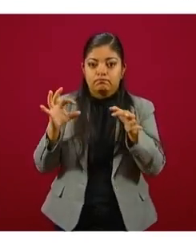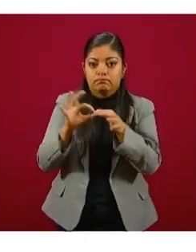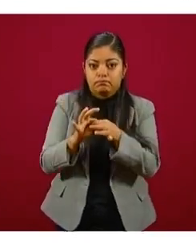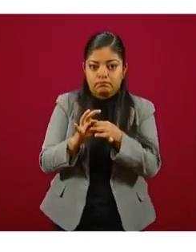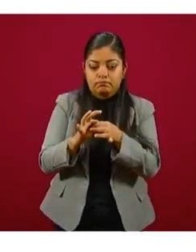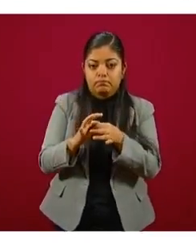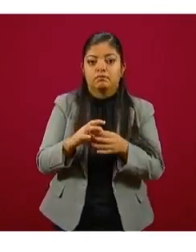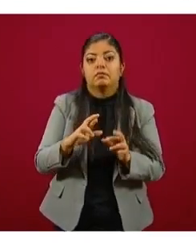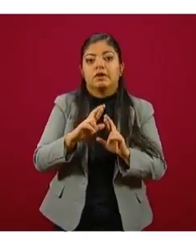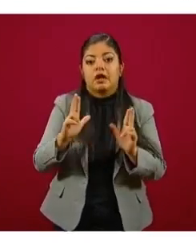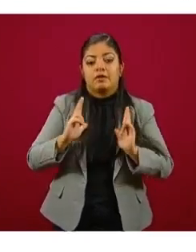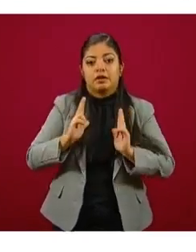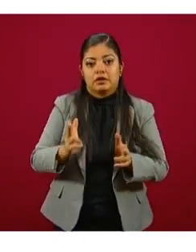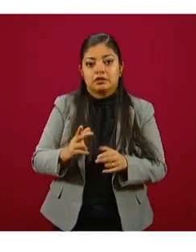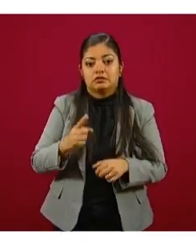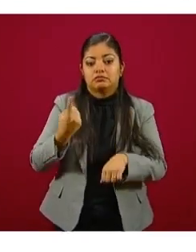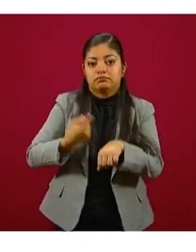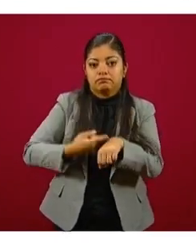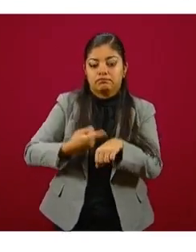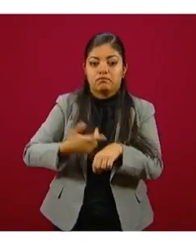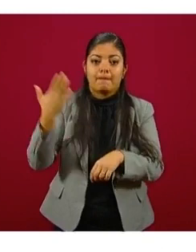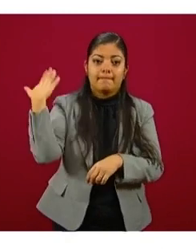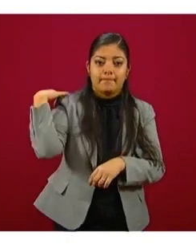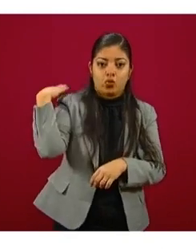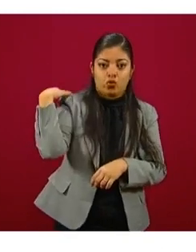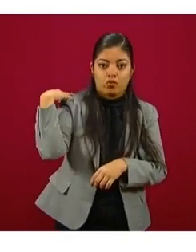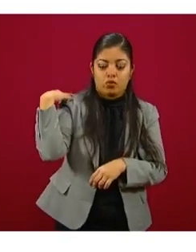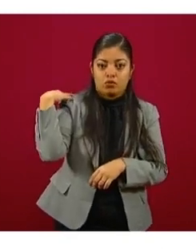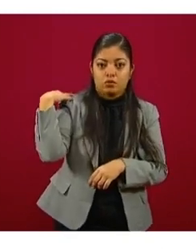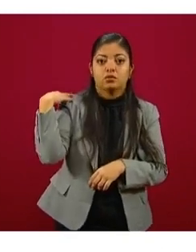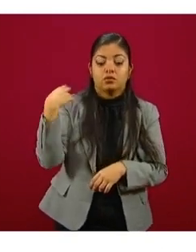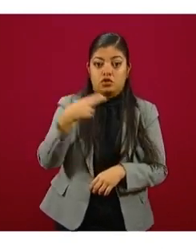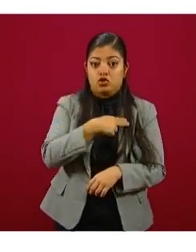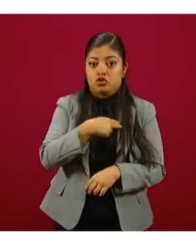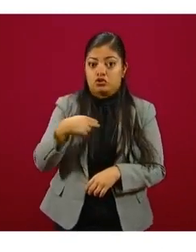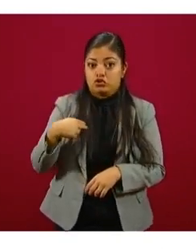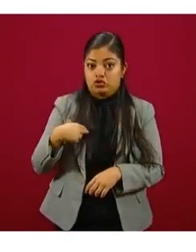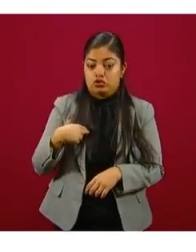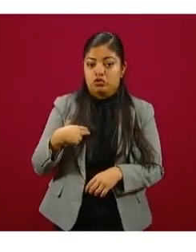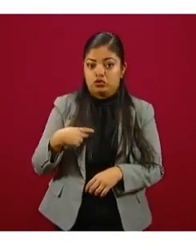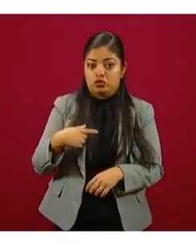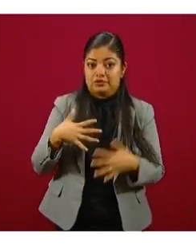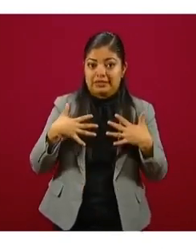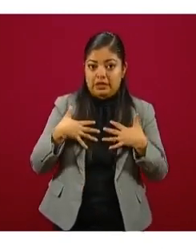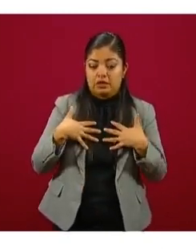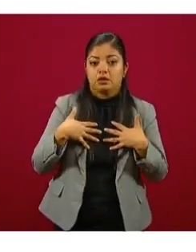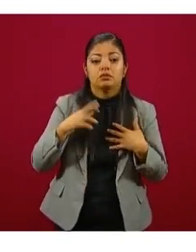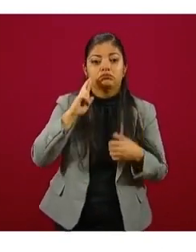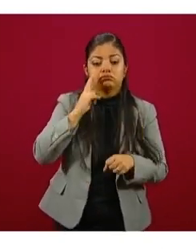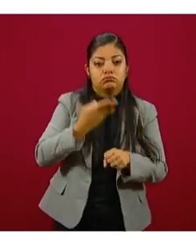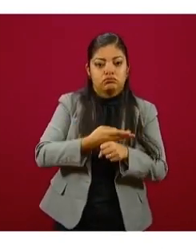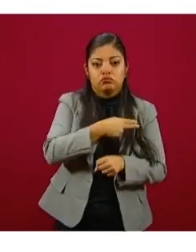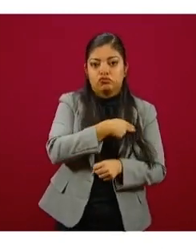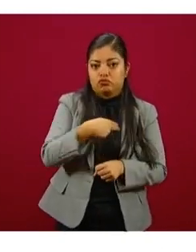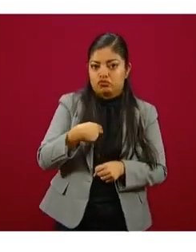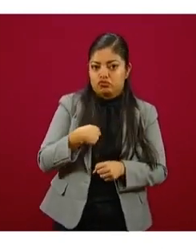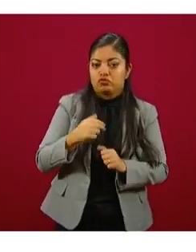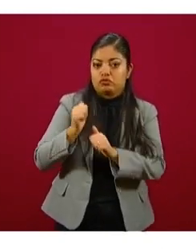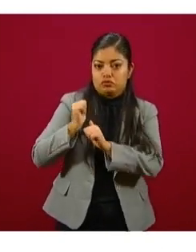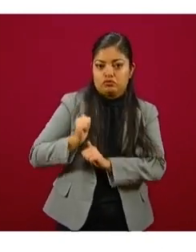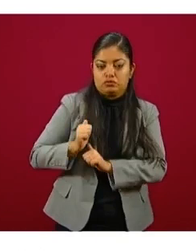rehabilitadores en enfermedades pulmonares. Aquí somos nosotros mismos quienes seremos la autoridad sanitaria